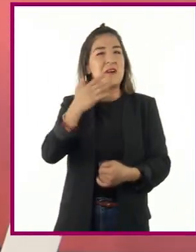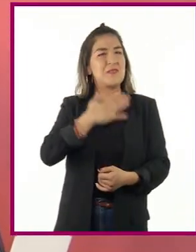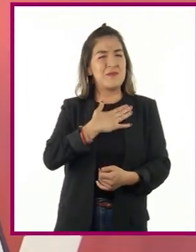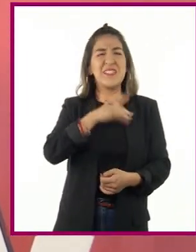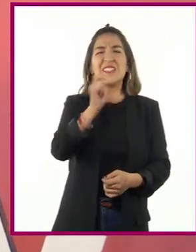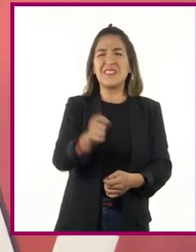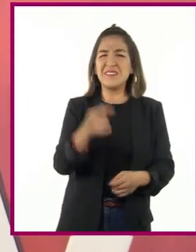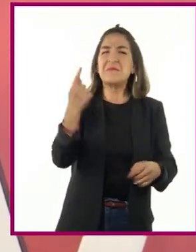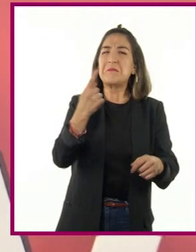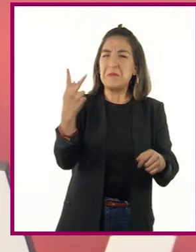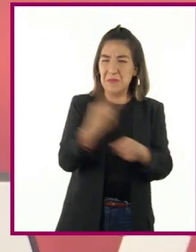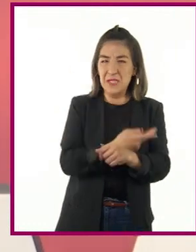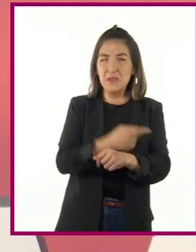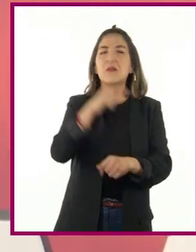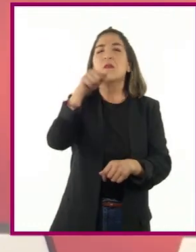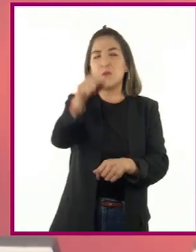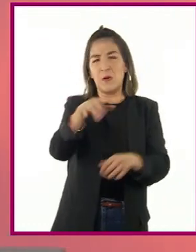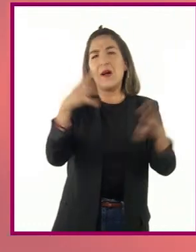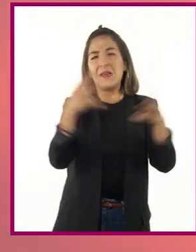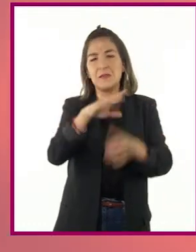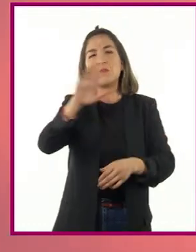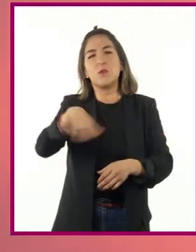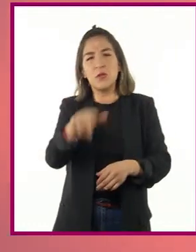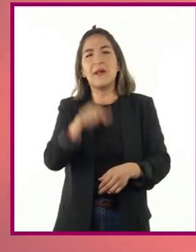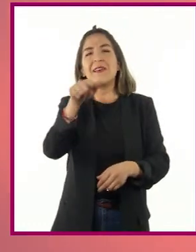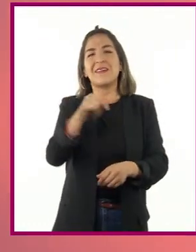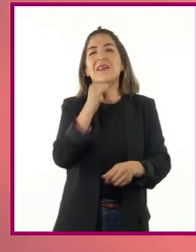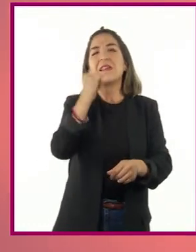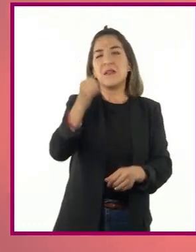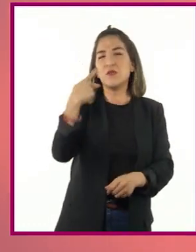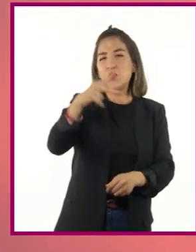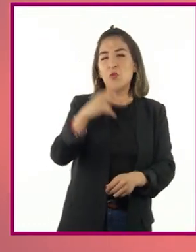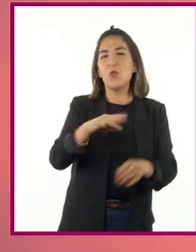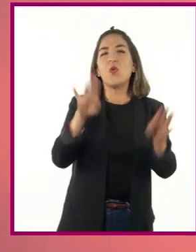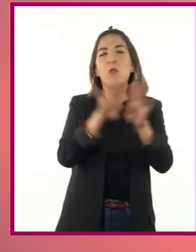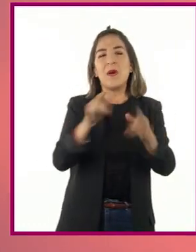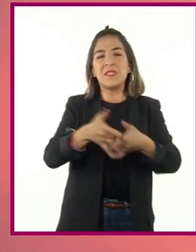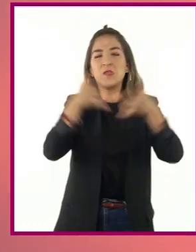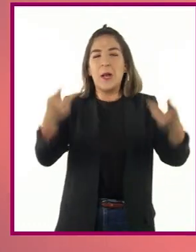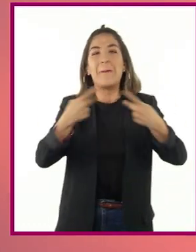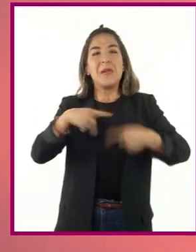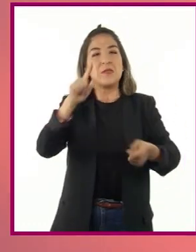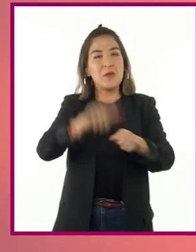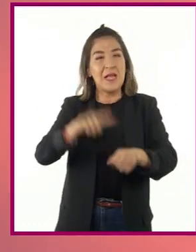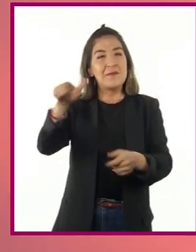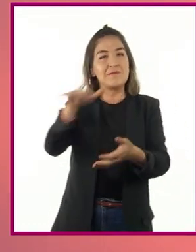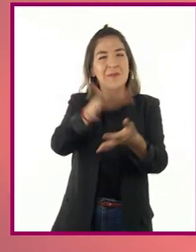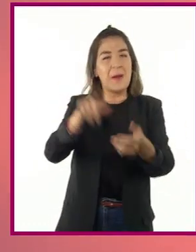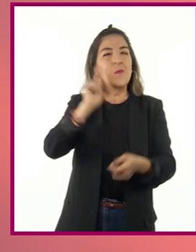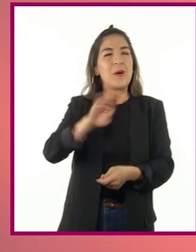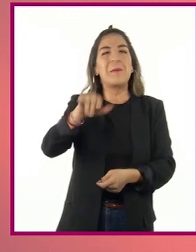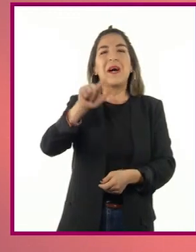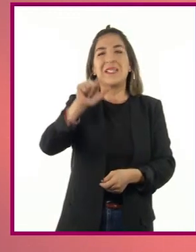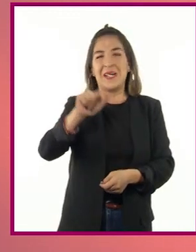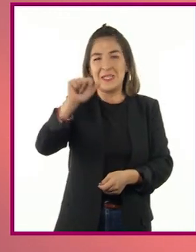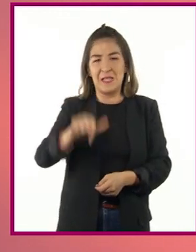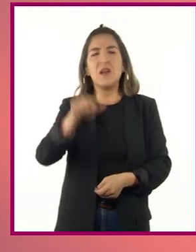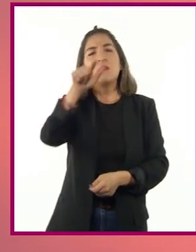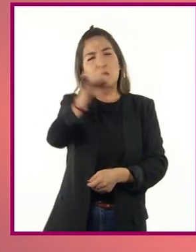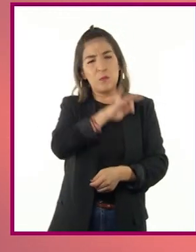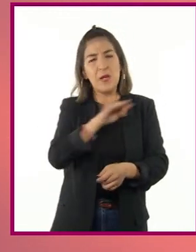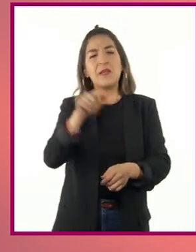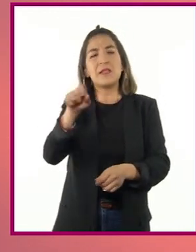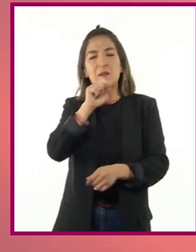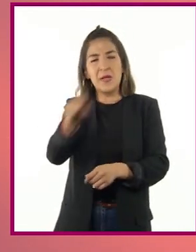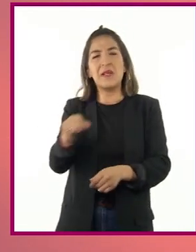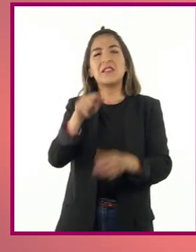quedaron intrigados, los invito a que busquemos la autobiografía de Malala y continuemos la lectura. También pueden consultar en su libro de